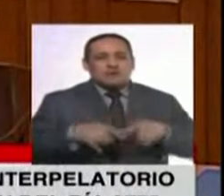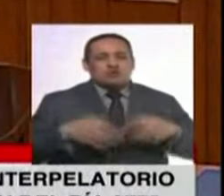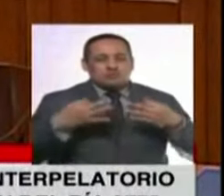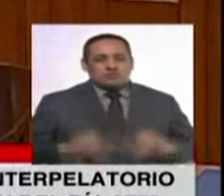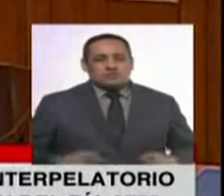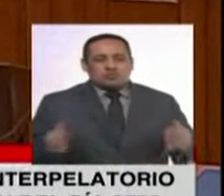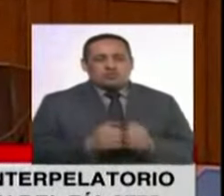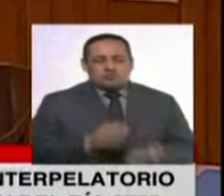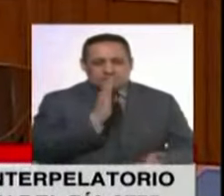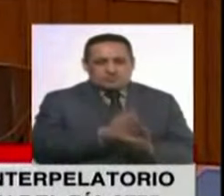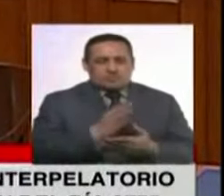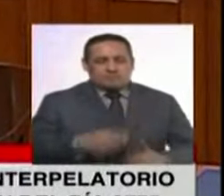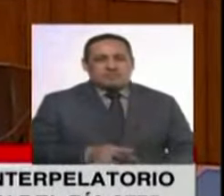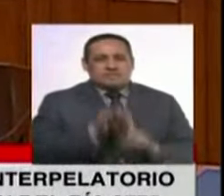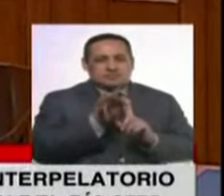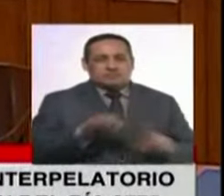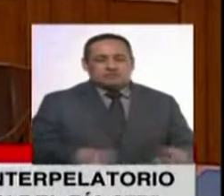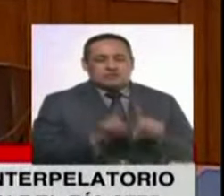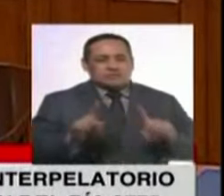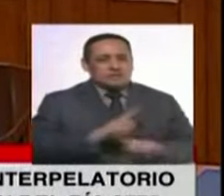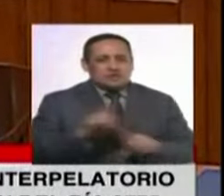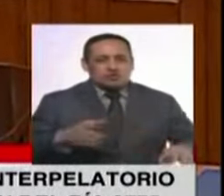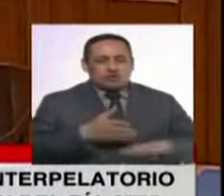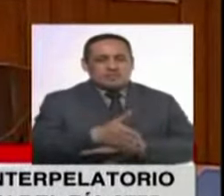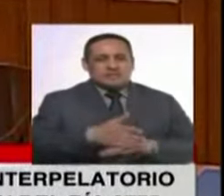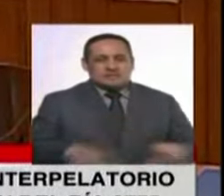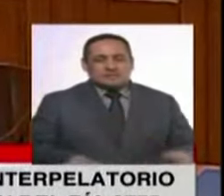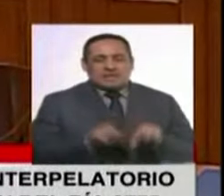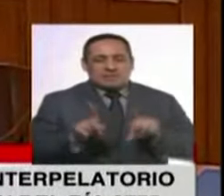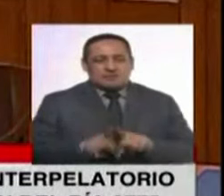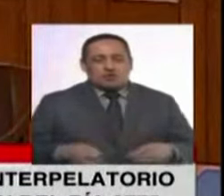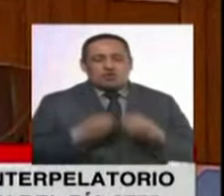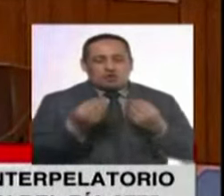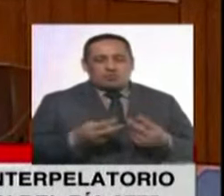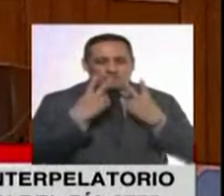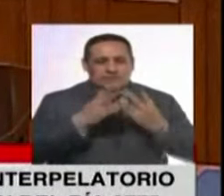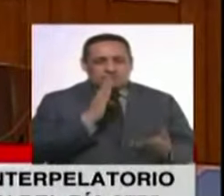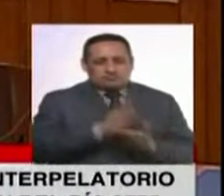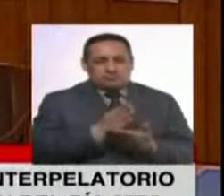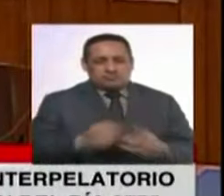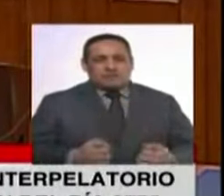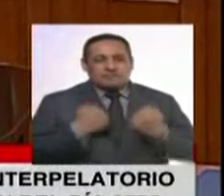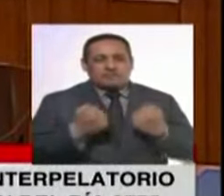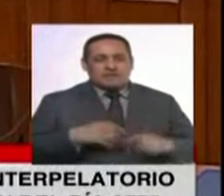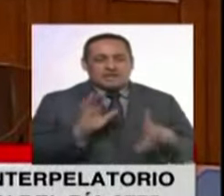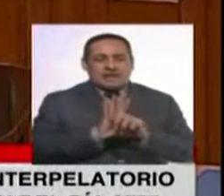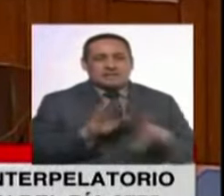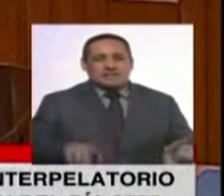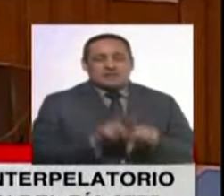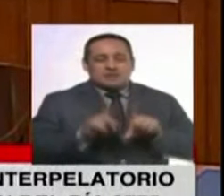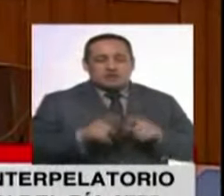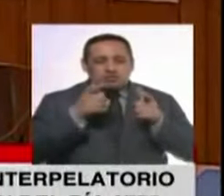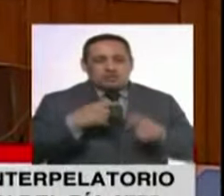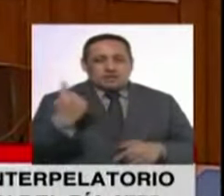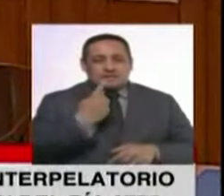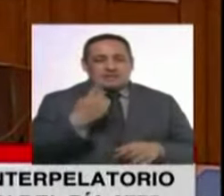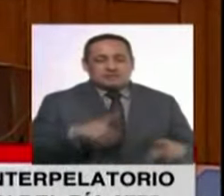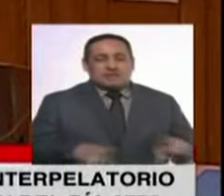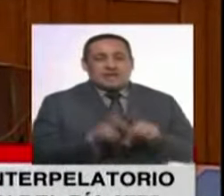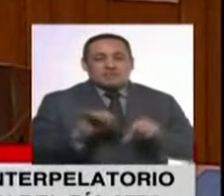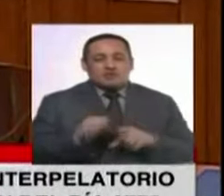cumplimiento de un Distrito principio de no interferencia así como la estricta observancia a la legalidad y seguridad jurídica